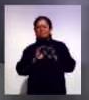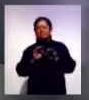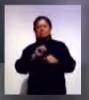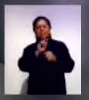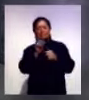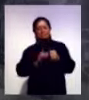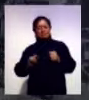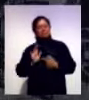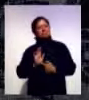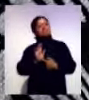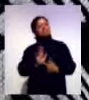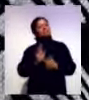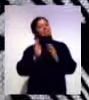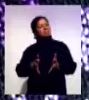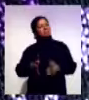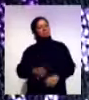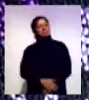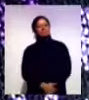país.